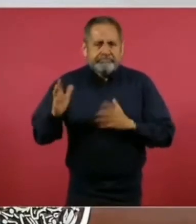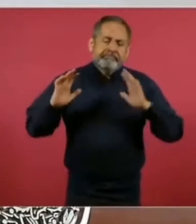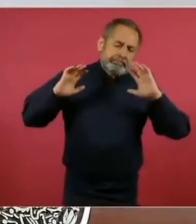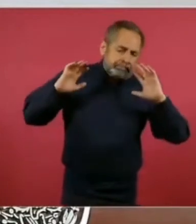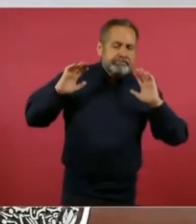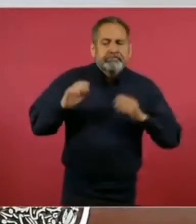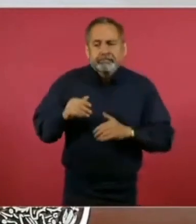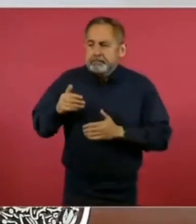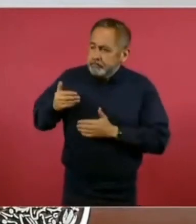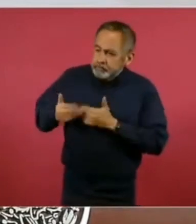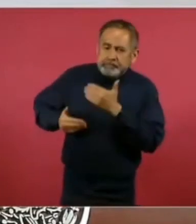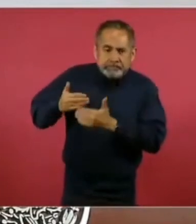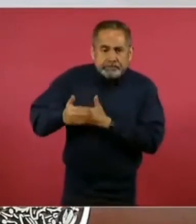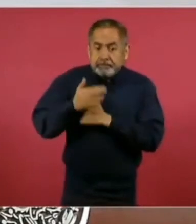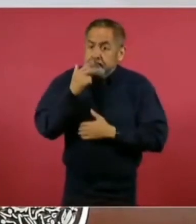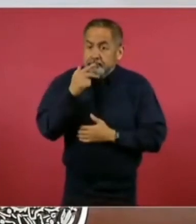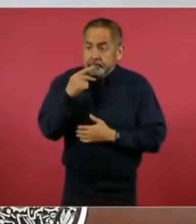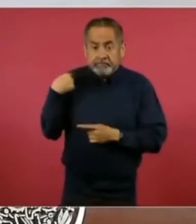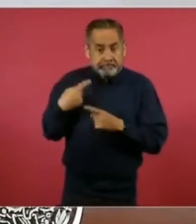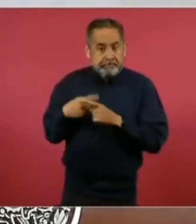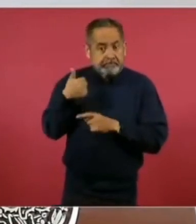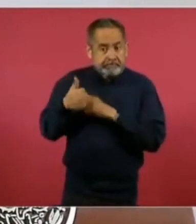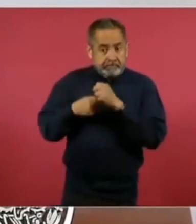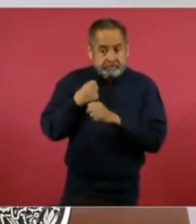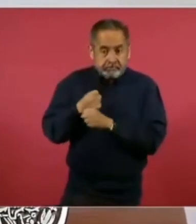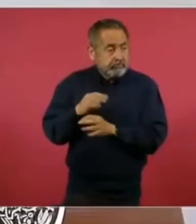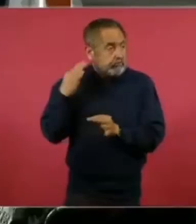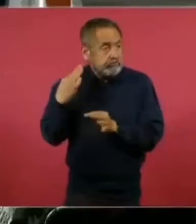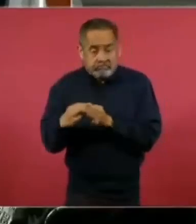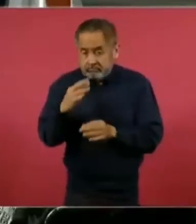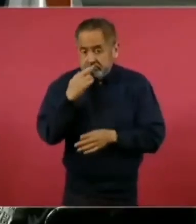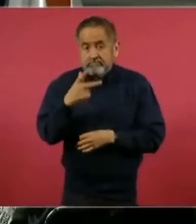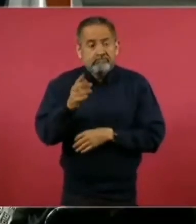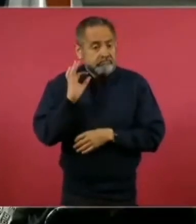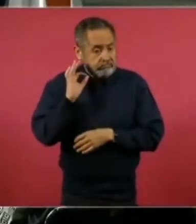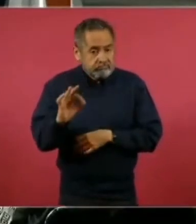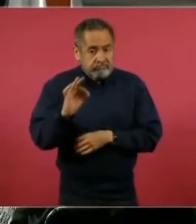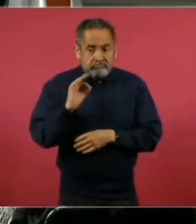considerablemente en este sexenio en